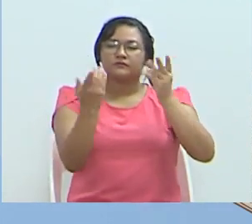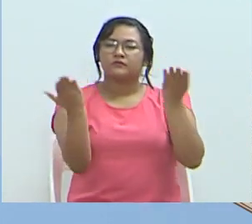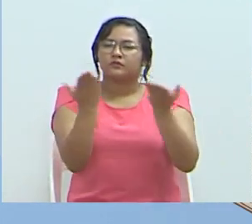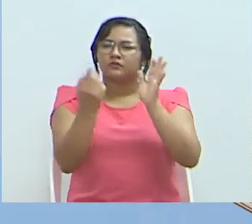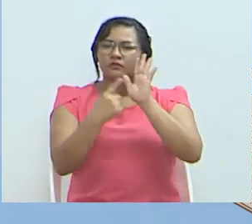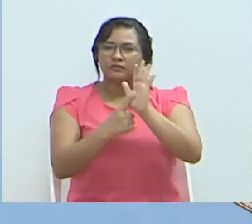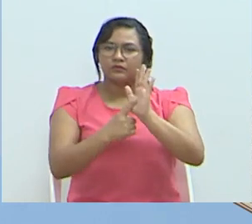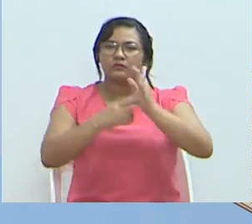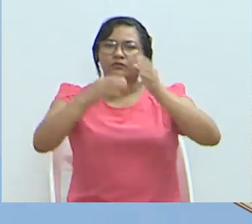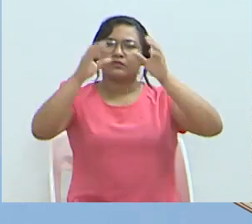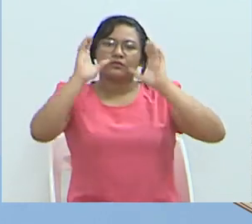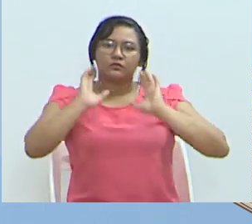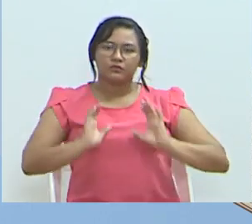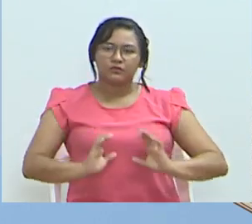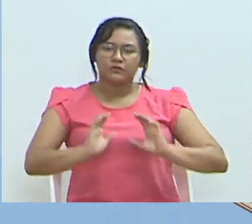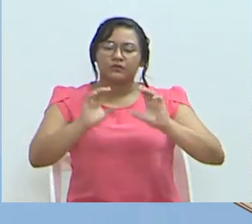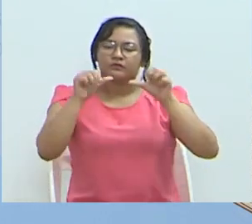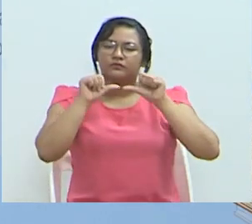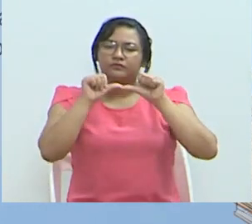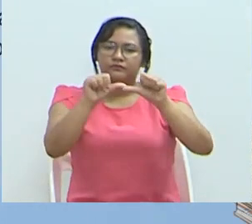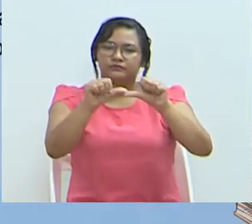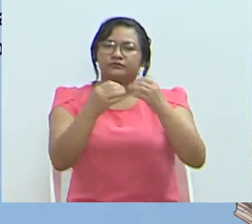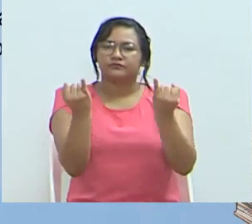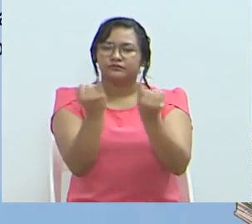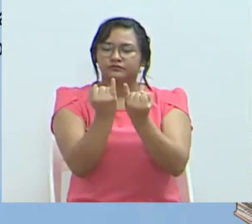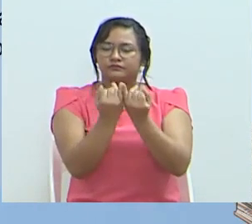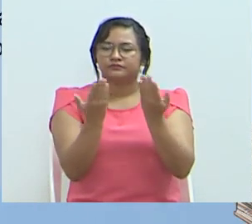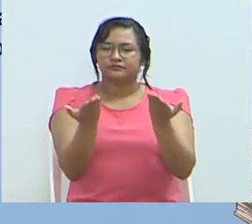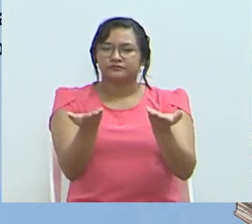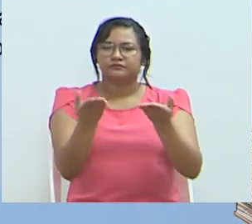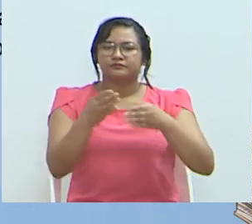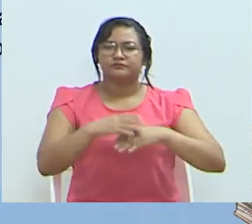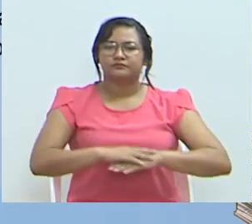hacen posible. Sigamos con la siguiente diapositiva.